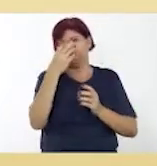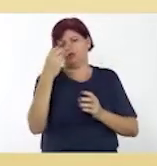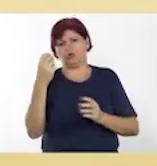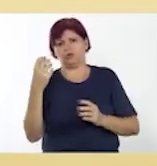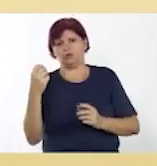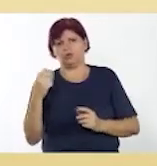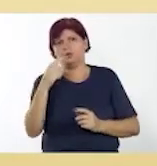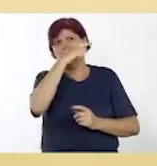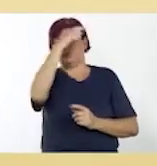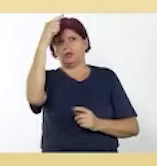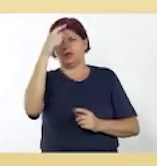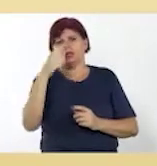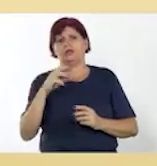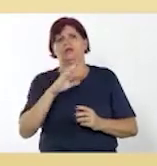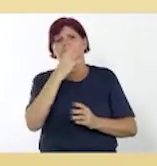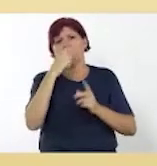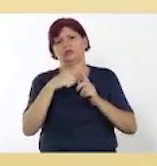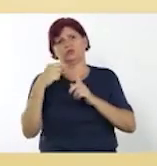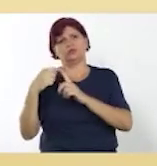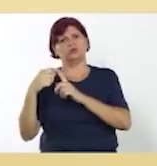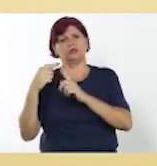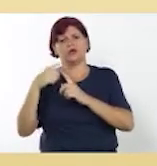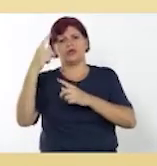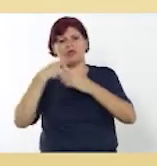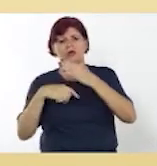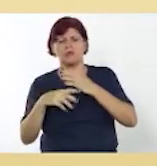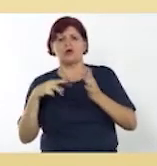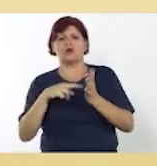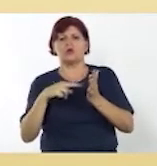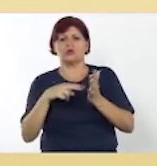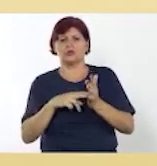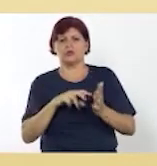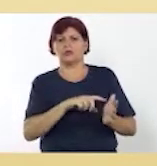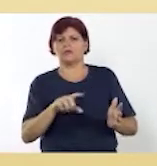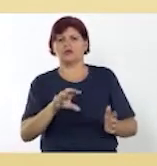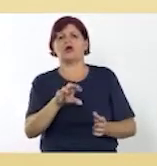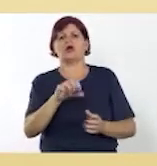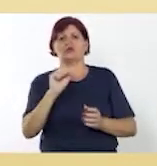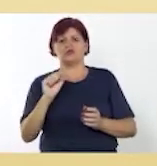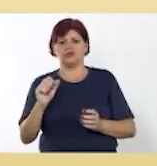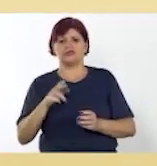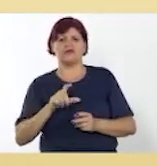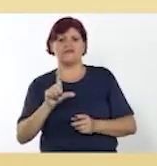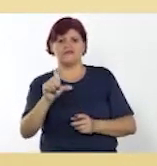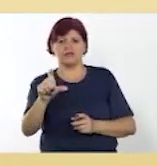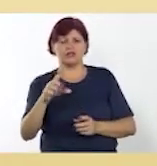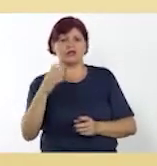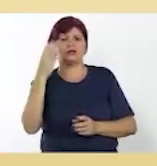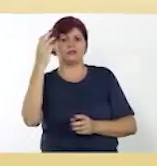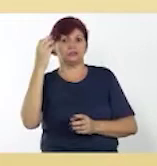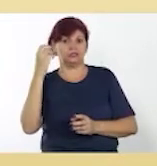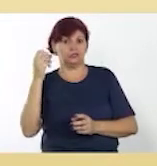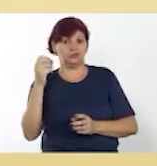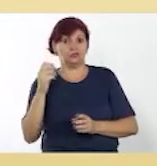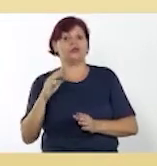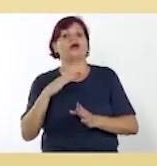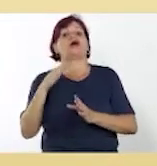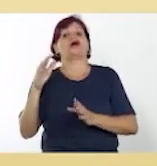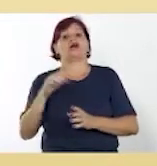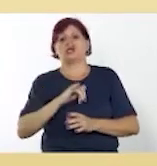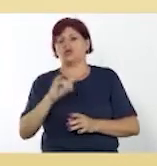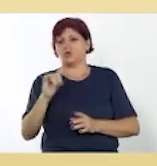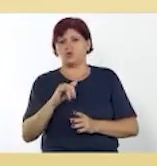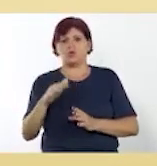notas y la dividen entre el total de asignaturas y de esa manera obtienen el promedio. De esa misma manera obtienen